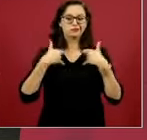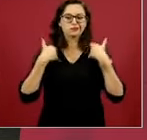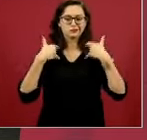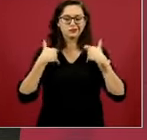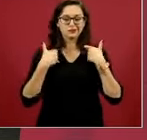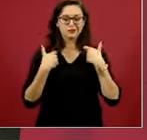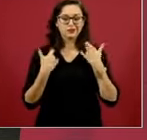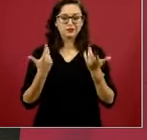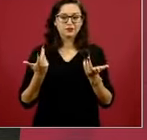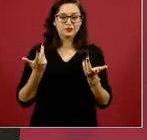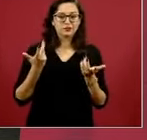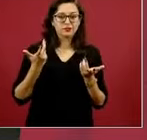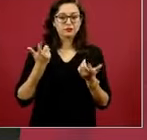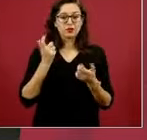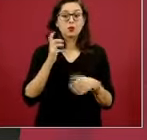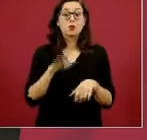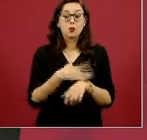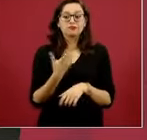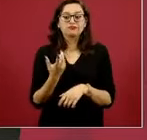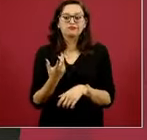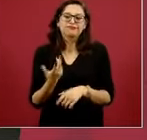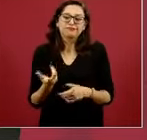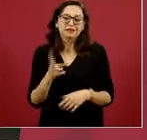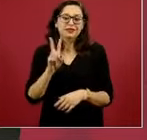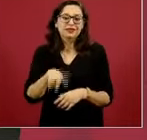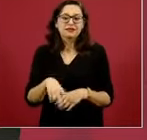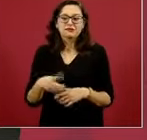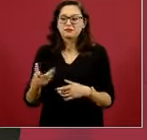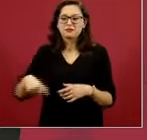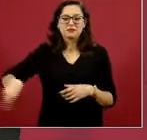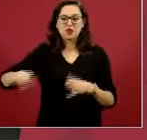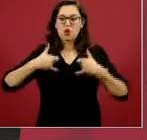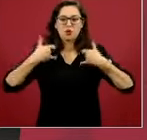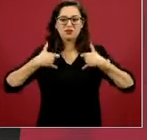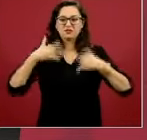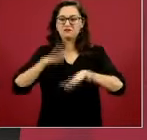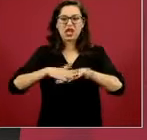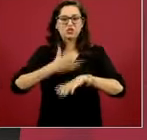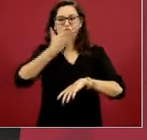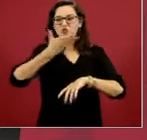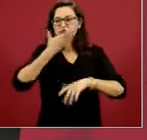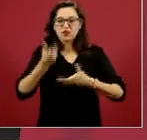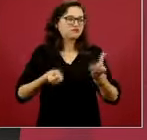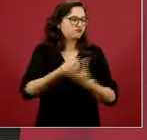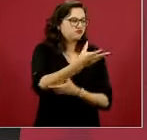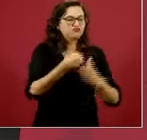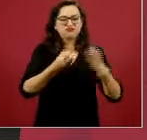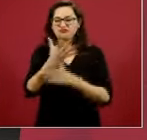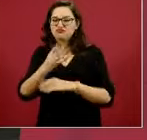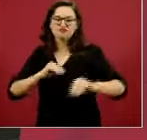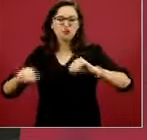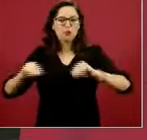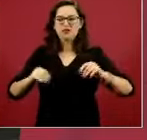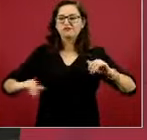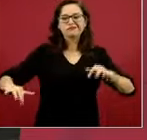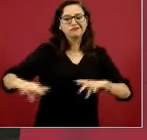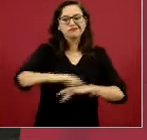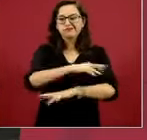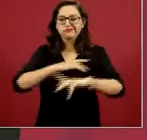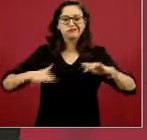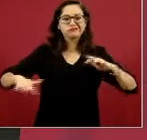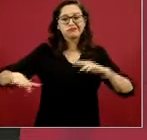eso un poco lo que pues, nos dice es que sí, seguramente es donde mayor movilidad hay de la población, tal vez la población